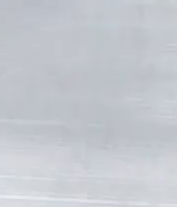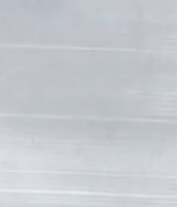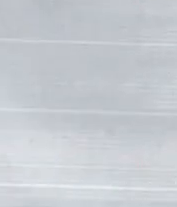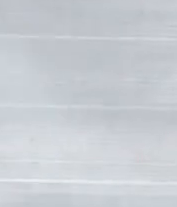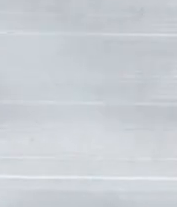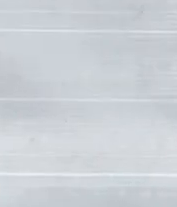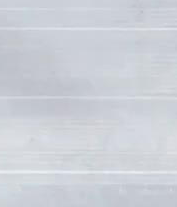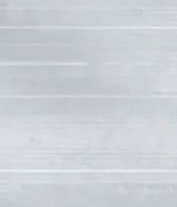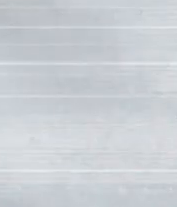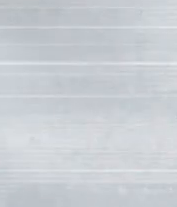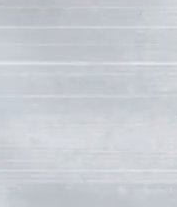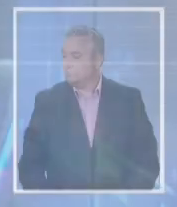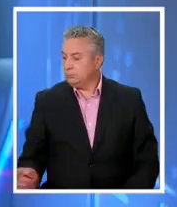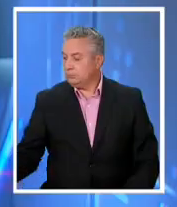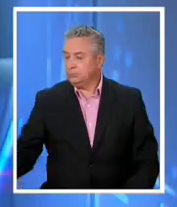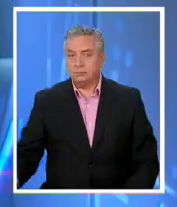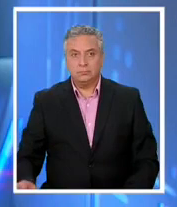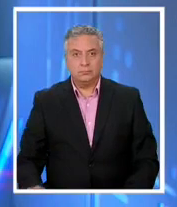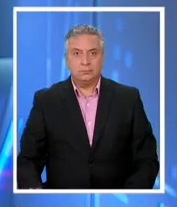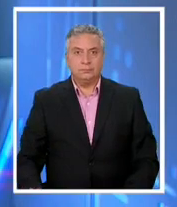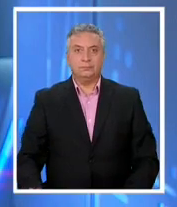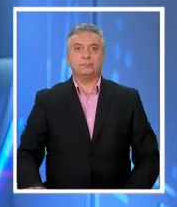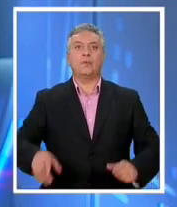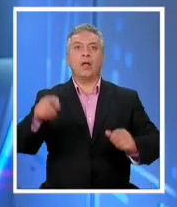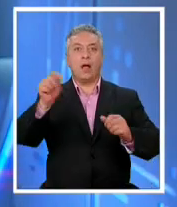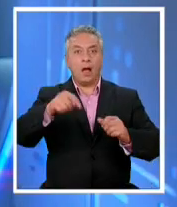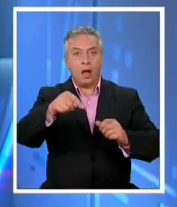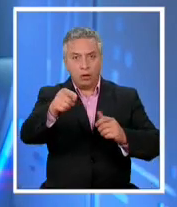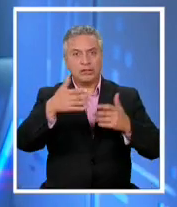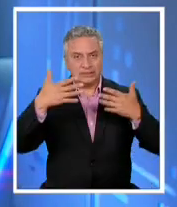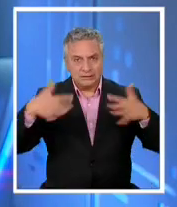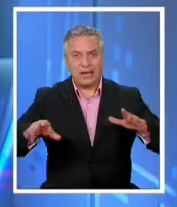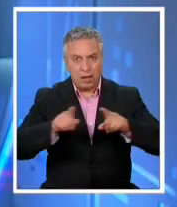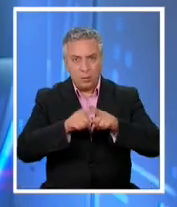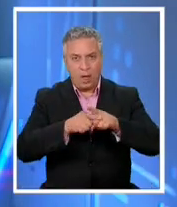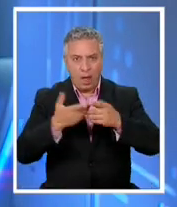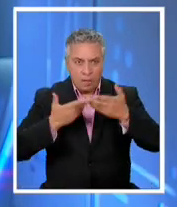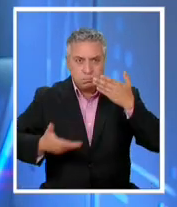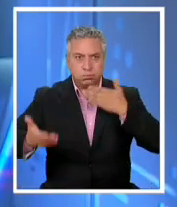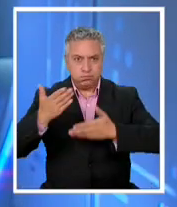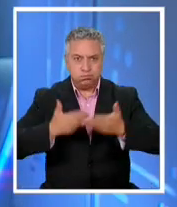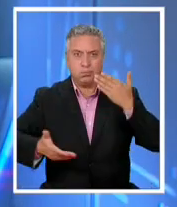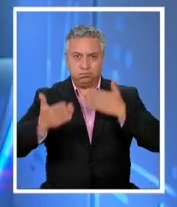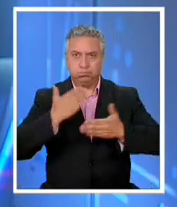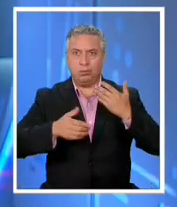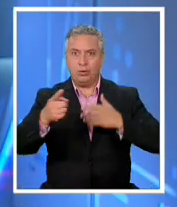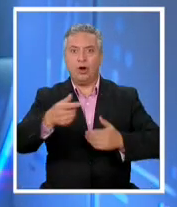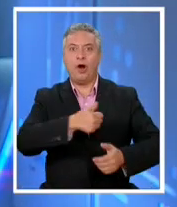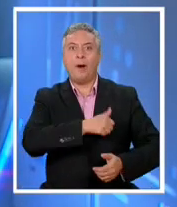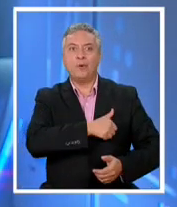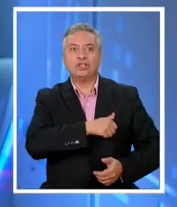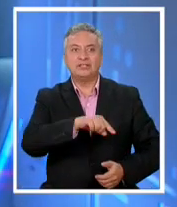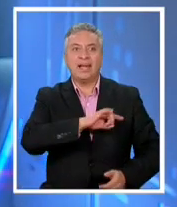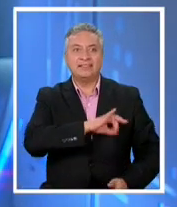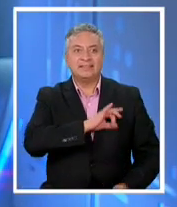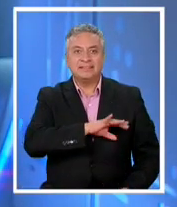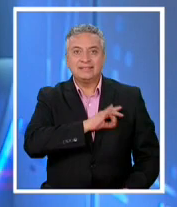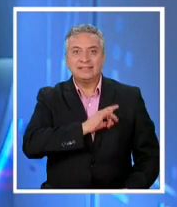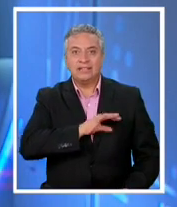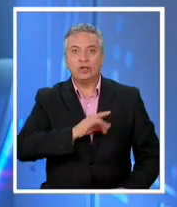Convención Constitucional. Ha sido uno de los temas de debate en esta jornada, que las policías chilenas sean